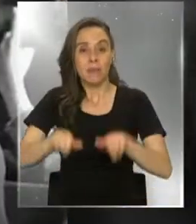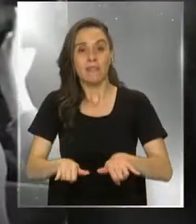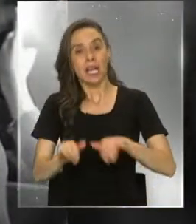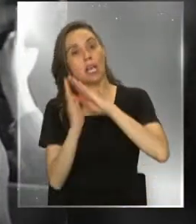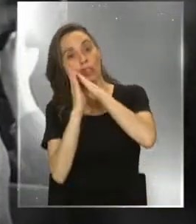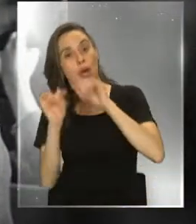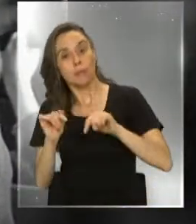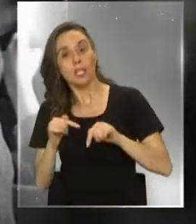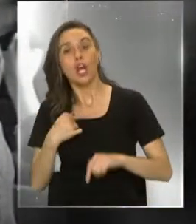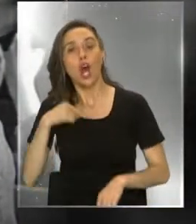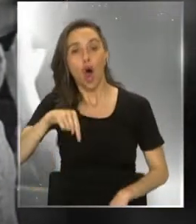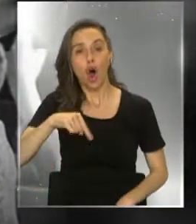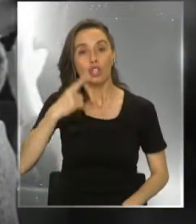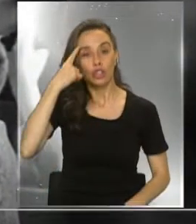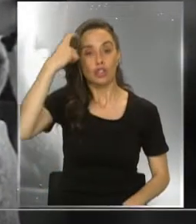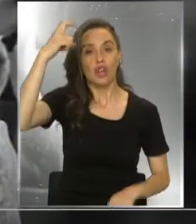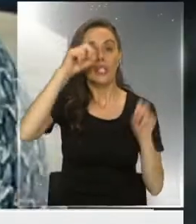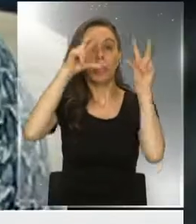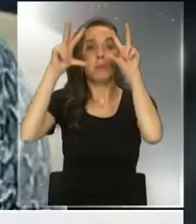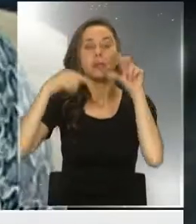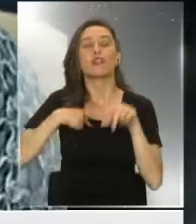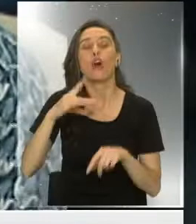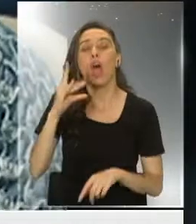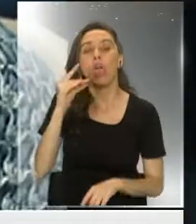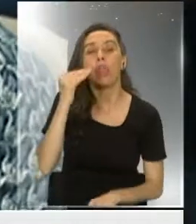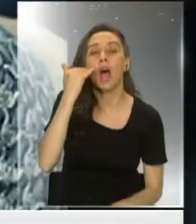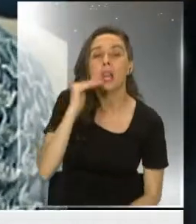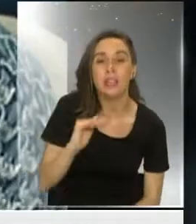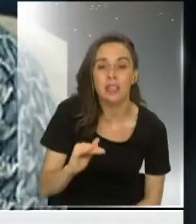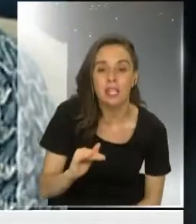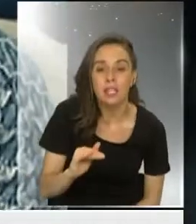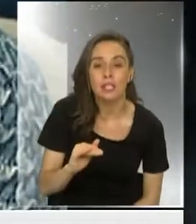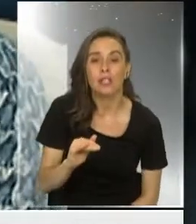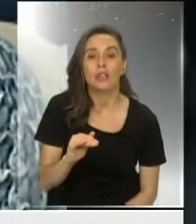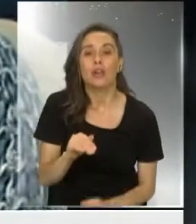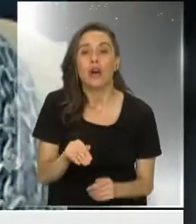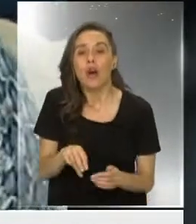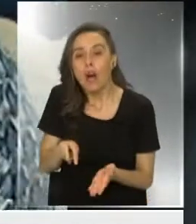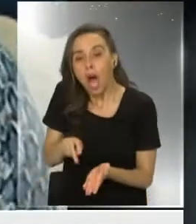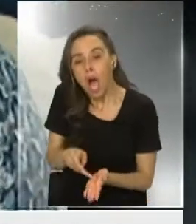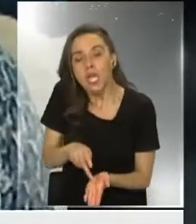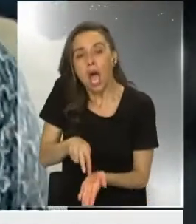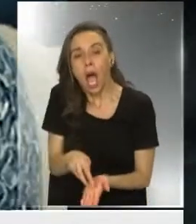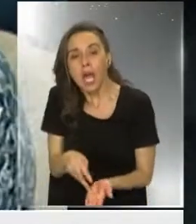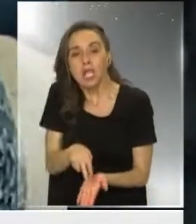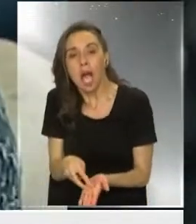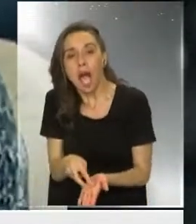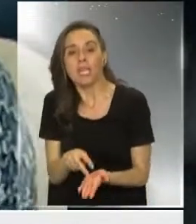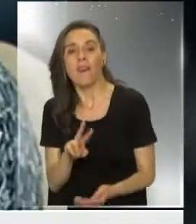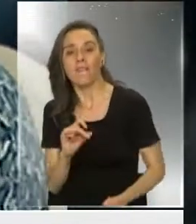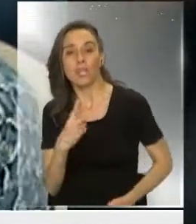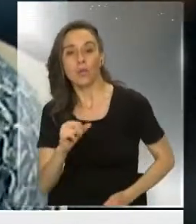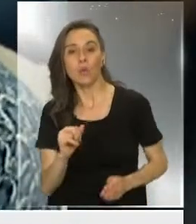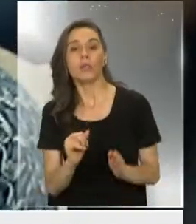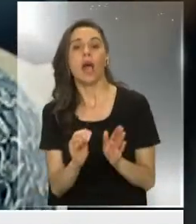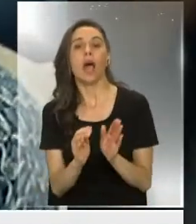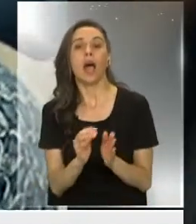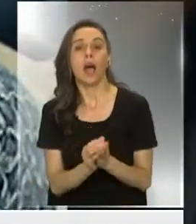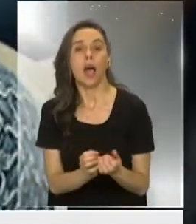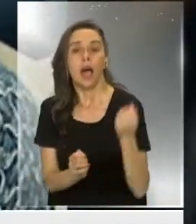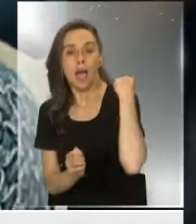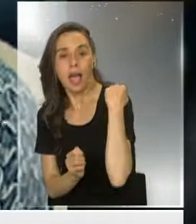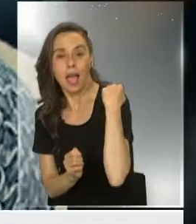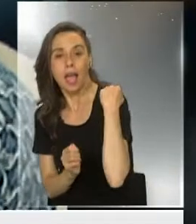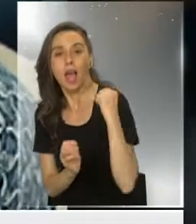Hoy soñé despierto que era muy niño y que iba cojeando por Vicuña con un cuaderno y un lápiz al